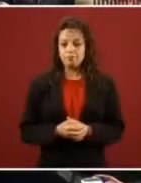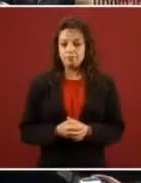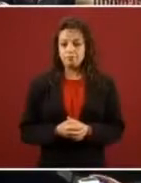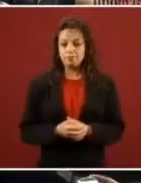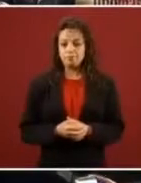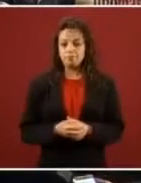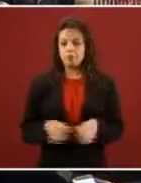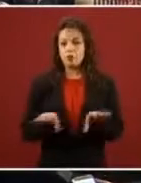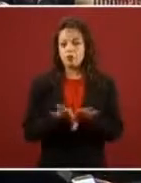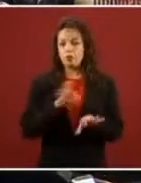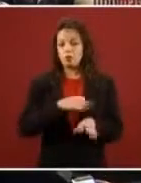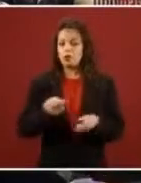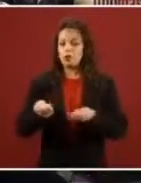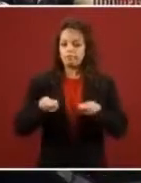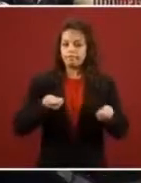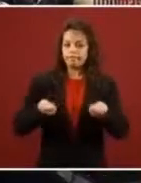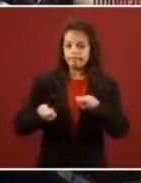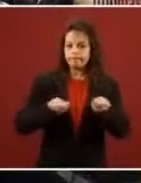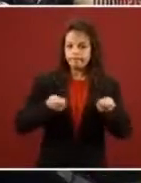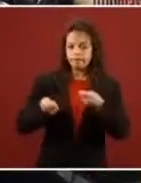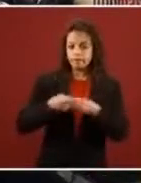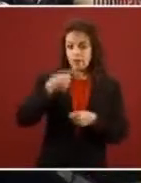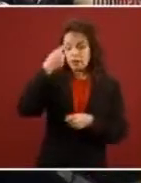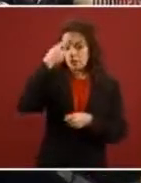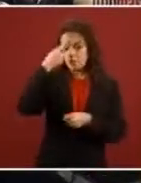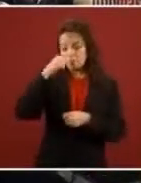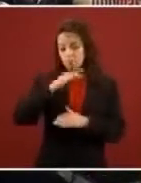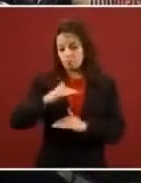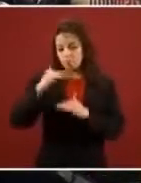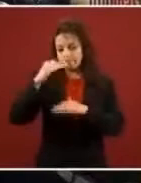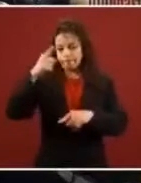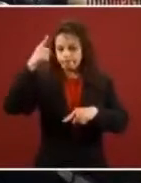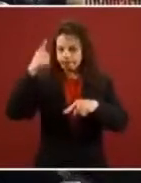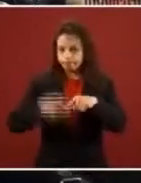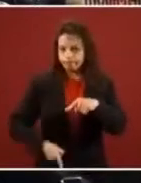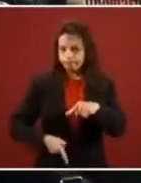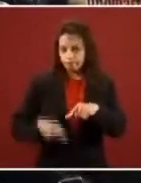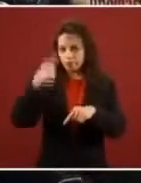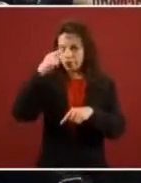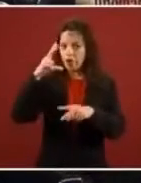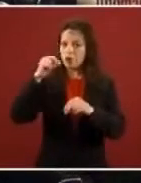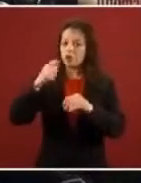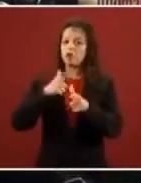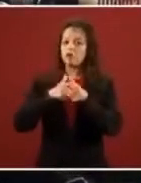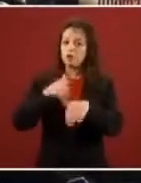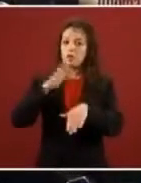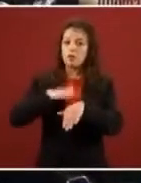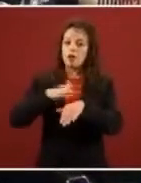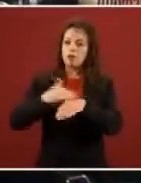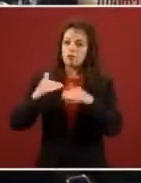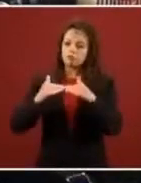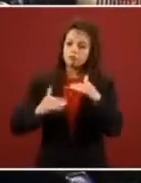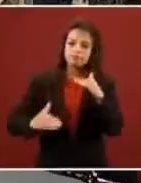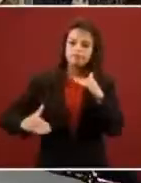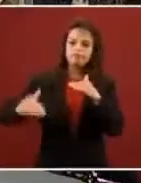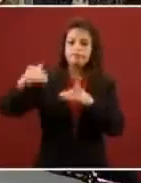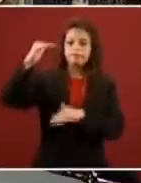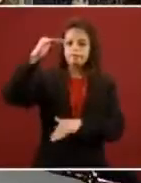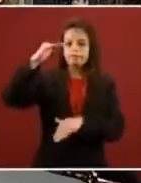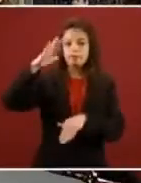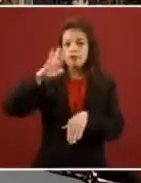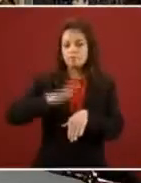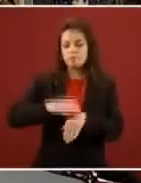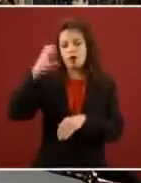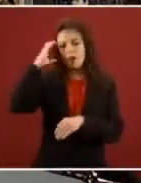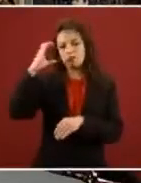controlar la tendencia hacia el aumento en estos delitos. Pero